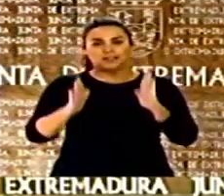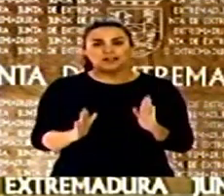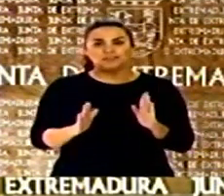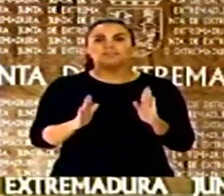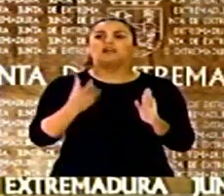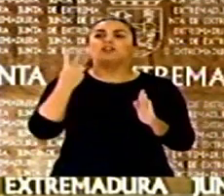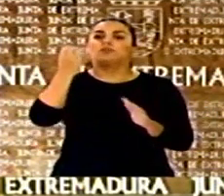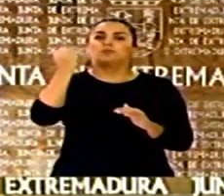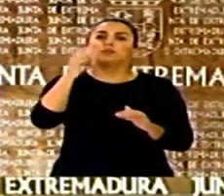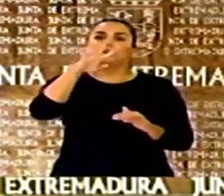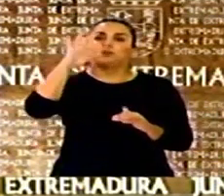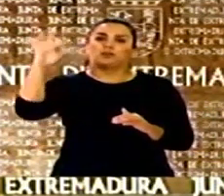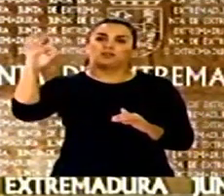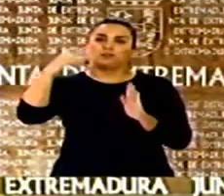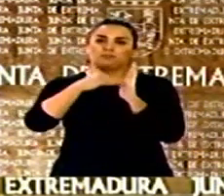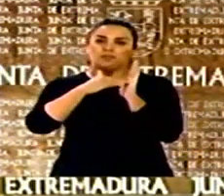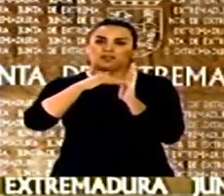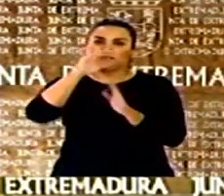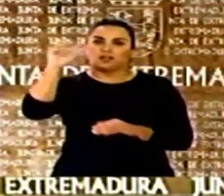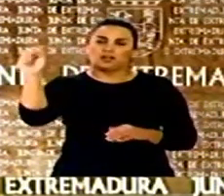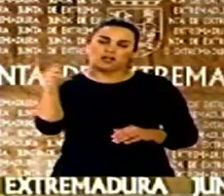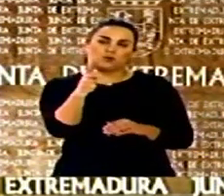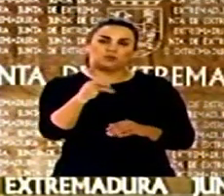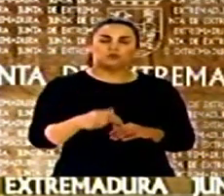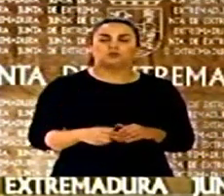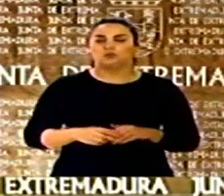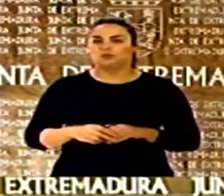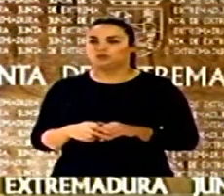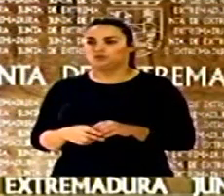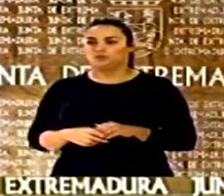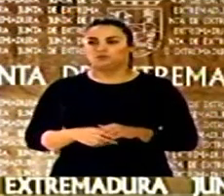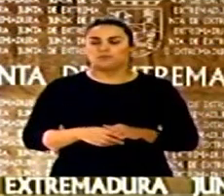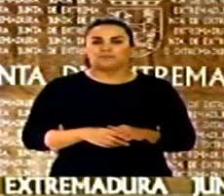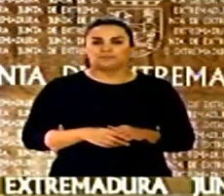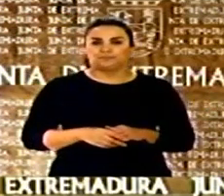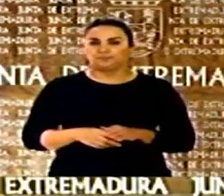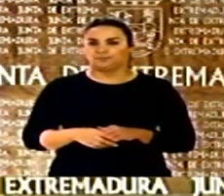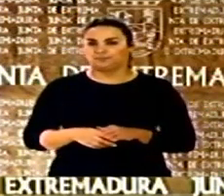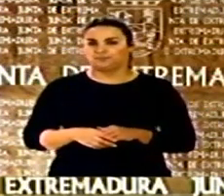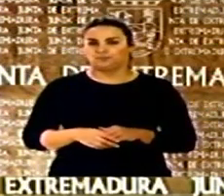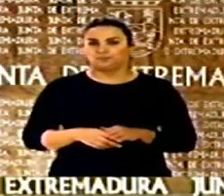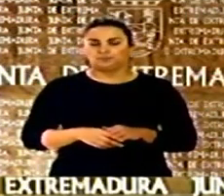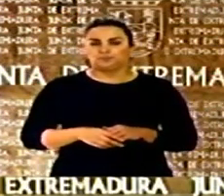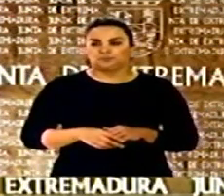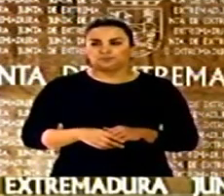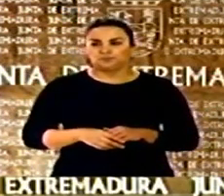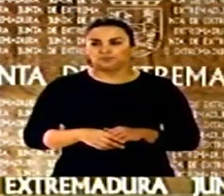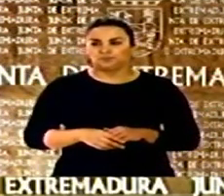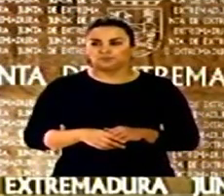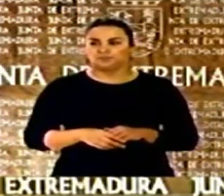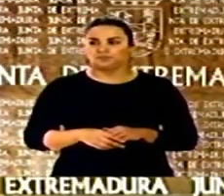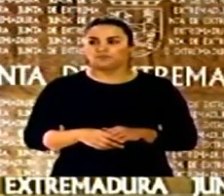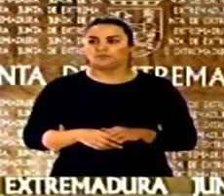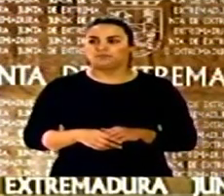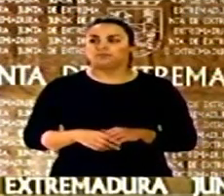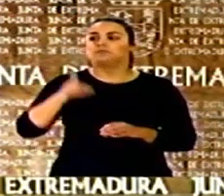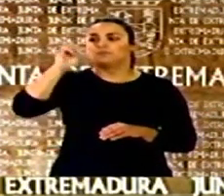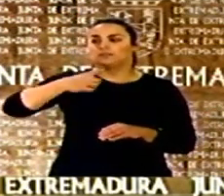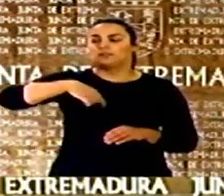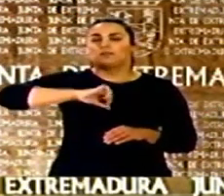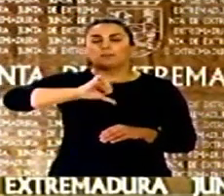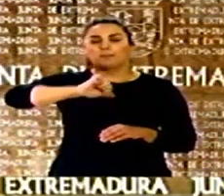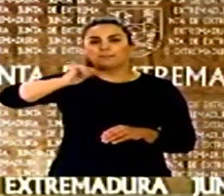y de la accesibilidad de las viviendas por 1 millón de euros, un programa de ayuda a los jóvenes para la adquisición de la vivienda habitual y permanente por otro 1 millón de